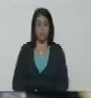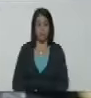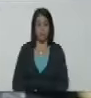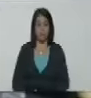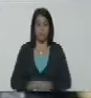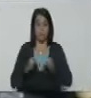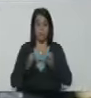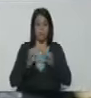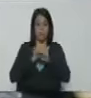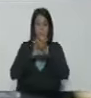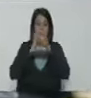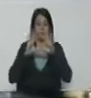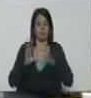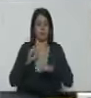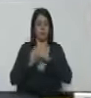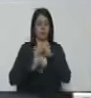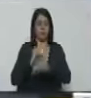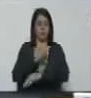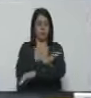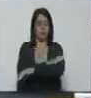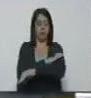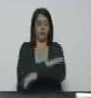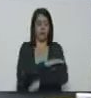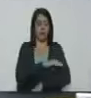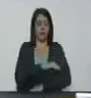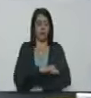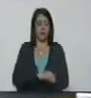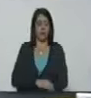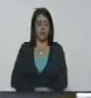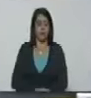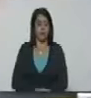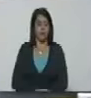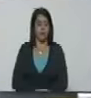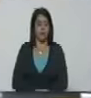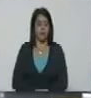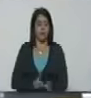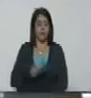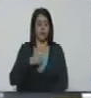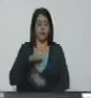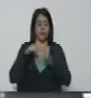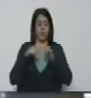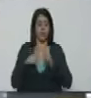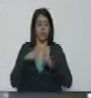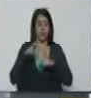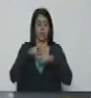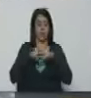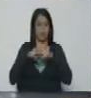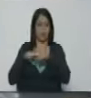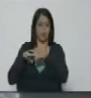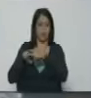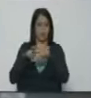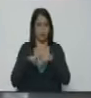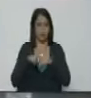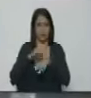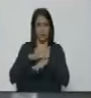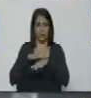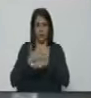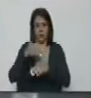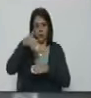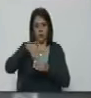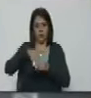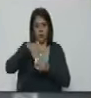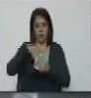quede claro que de esta oposición, que estamos acá sentados, producto del